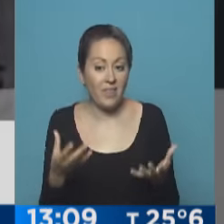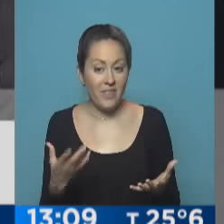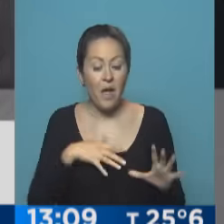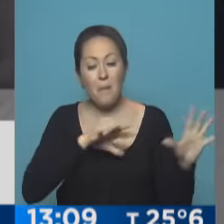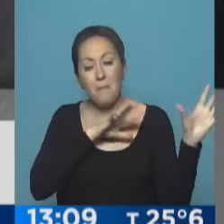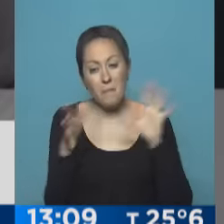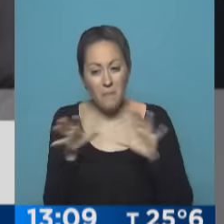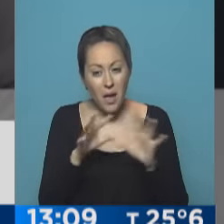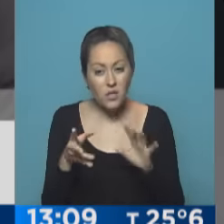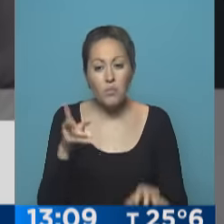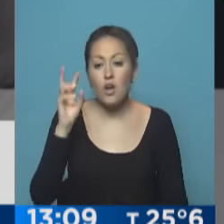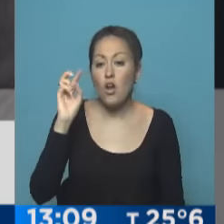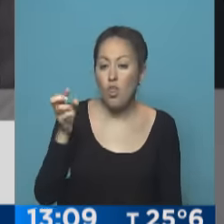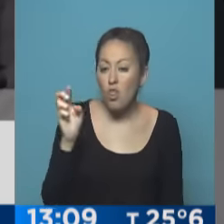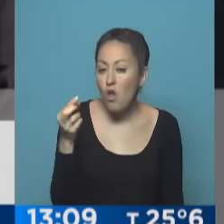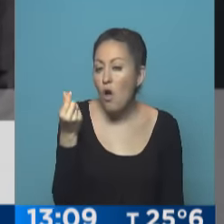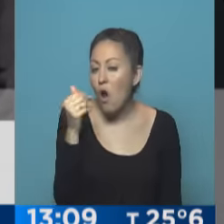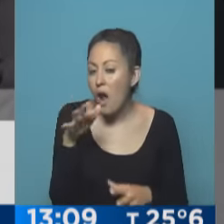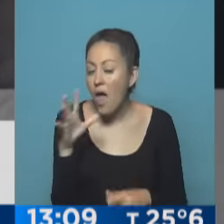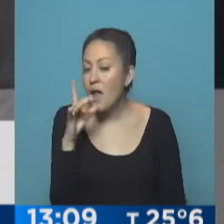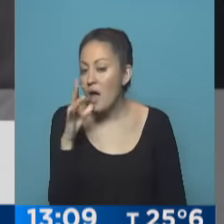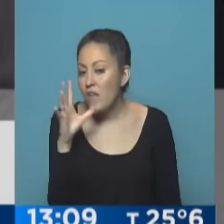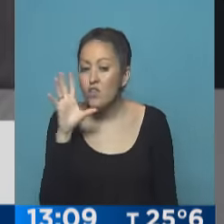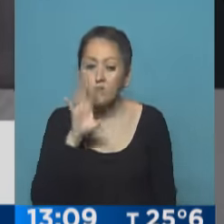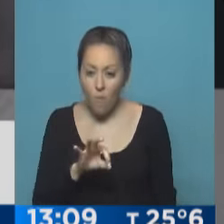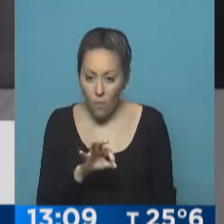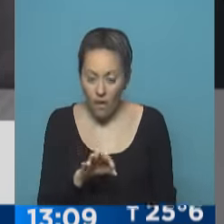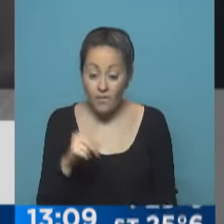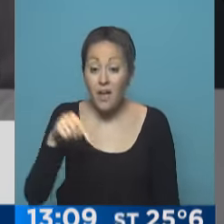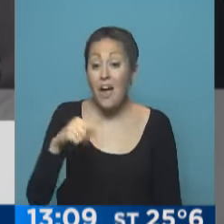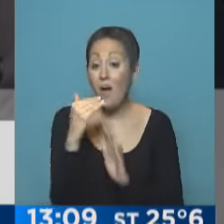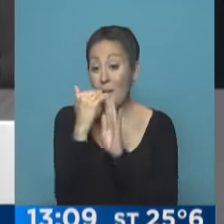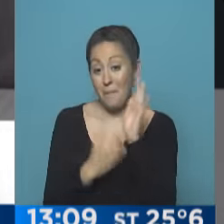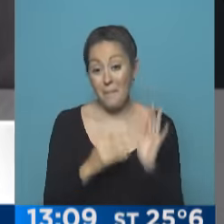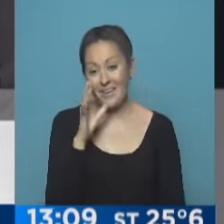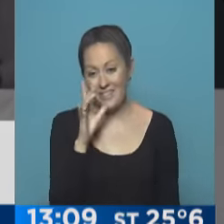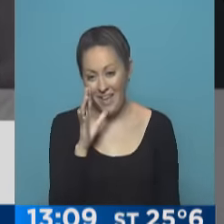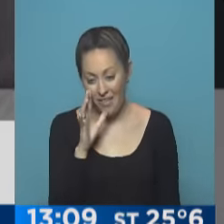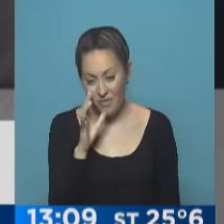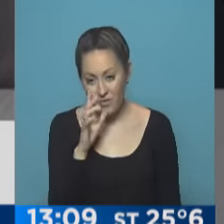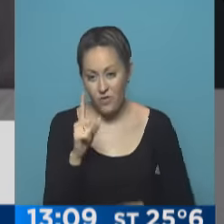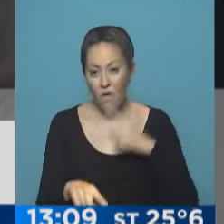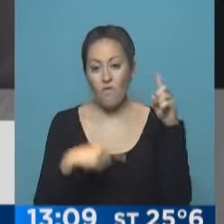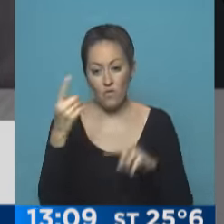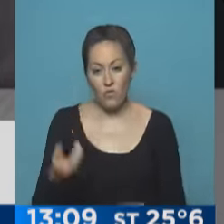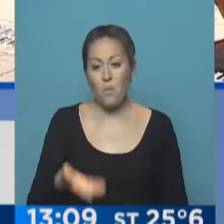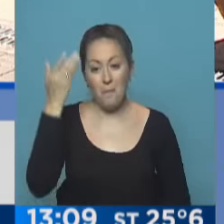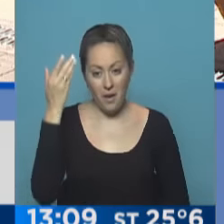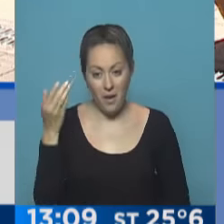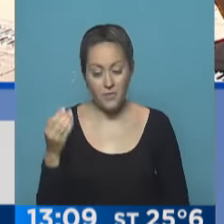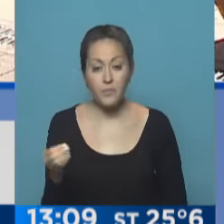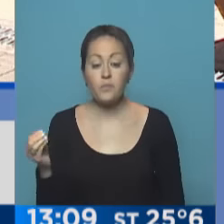cercano a los 14,50 que este este valor que está rondando por debajo de los 14 pesos estamos hablando para